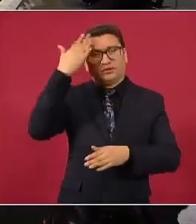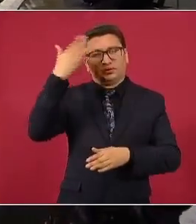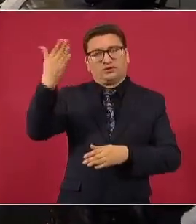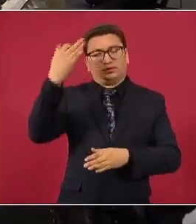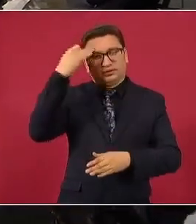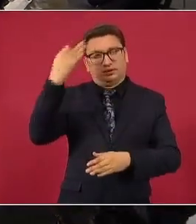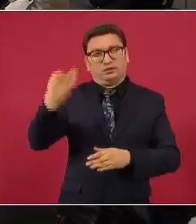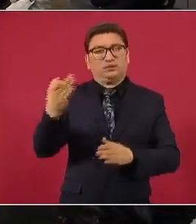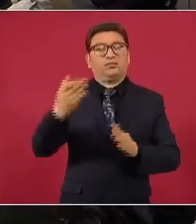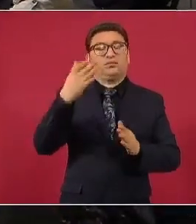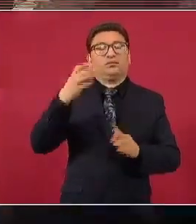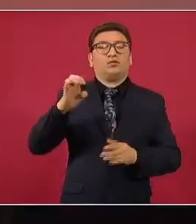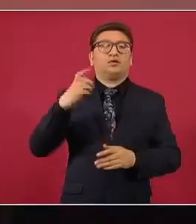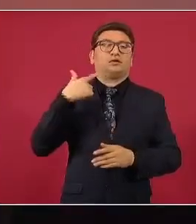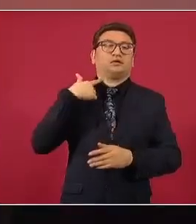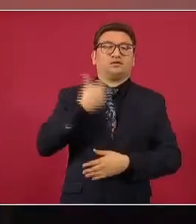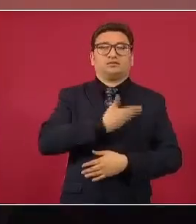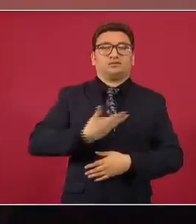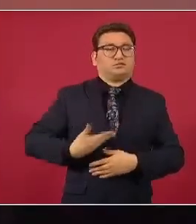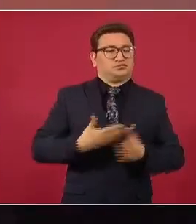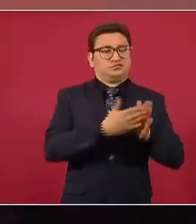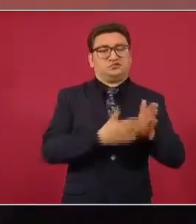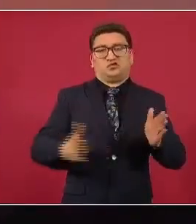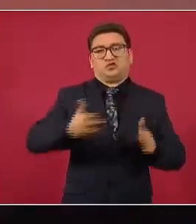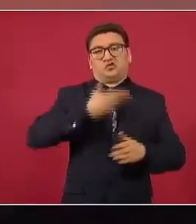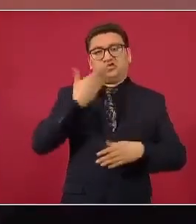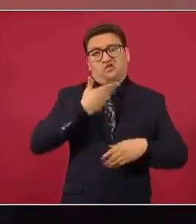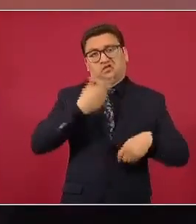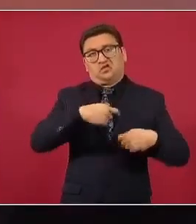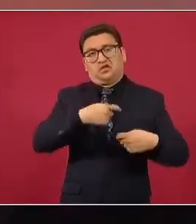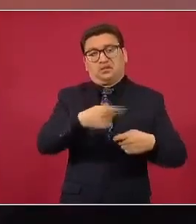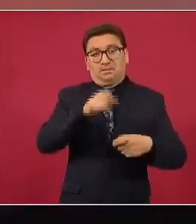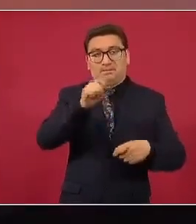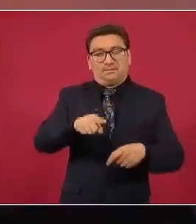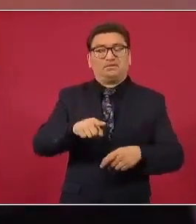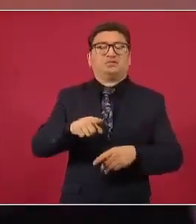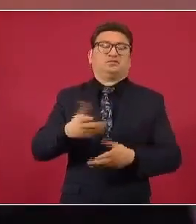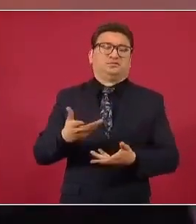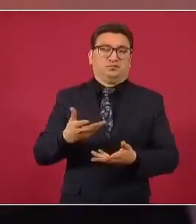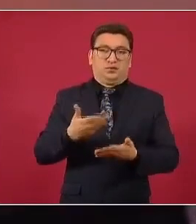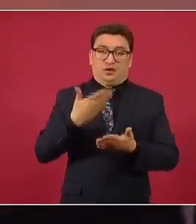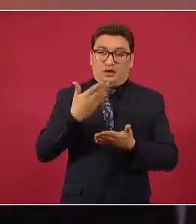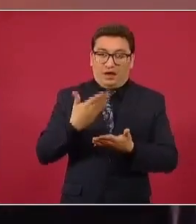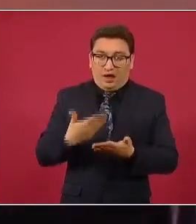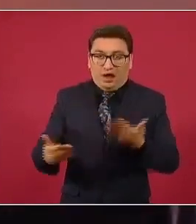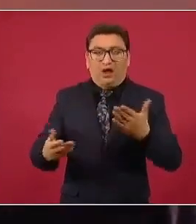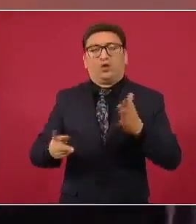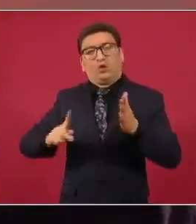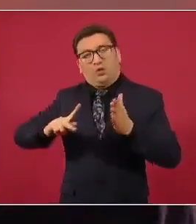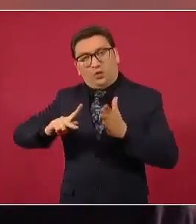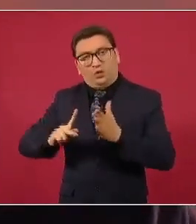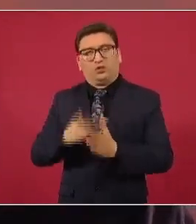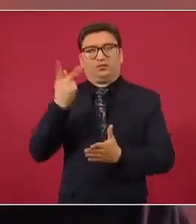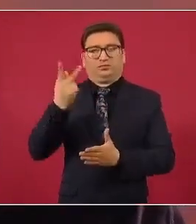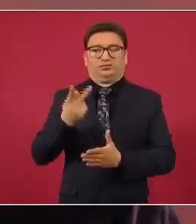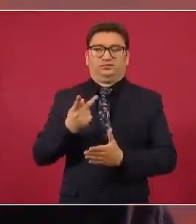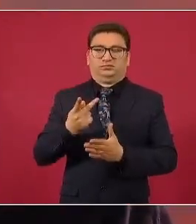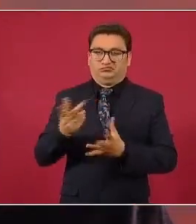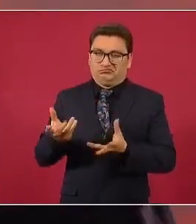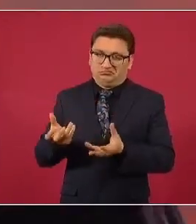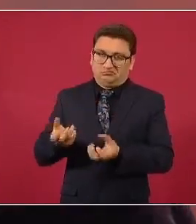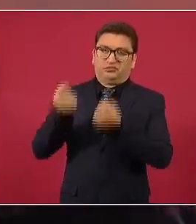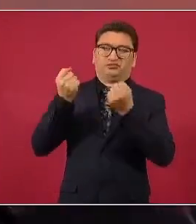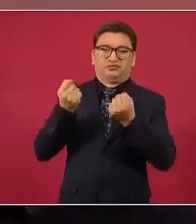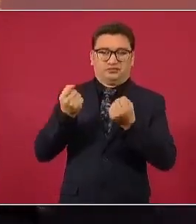neoliberal. Entonces, ahora tiene que resurgir